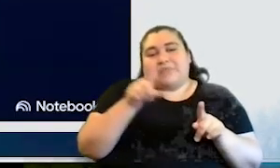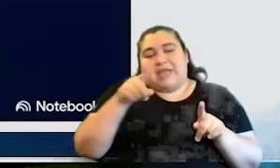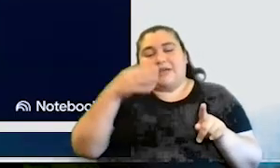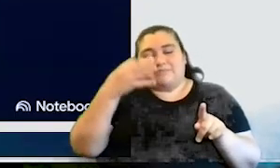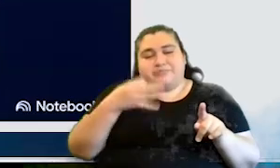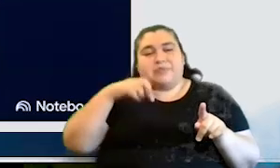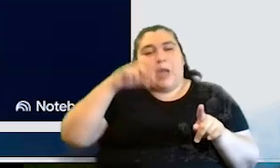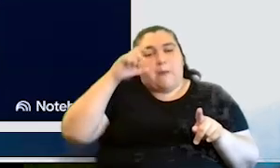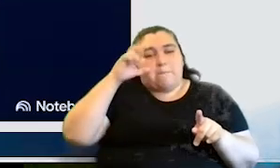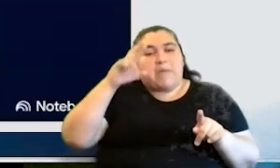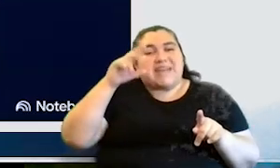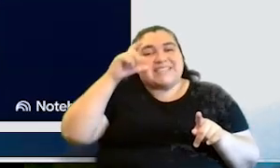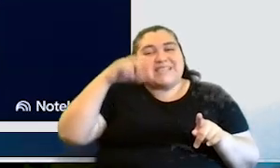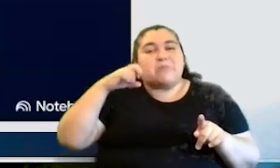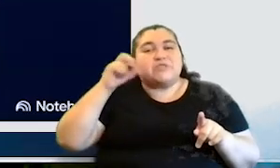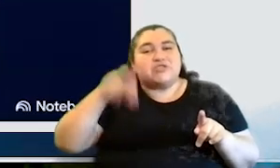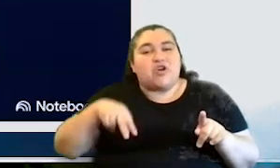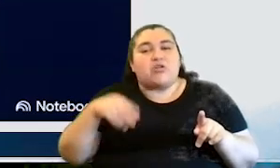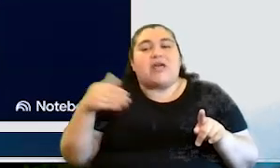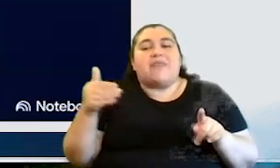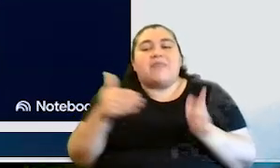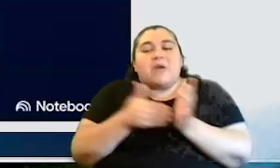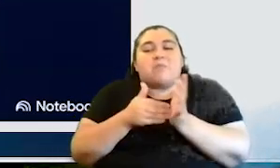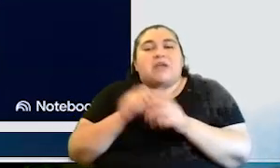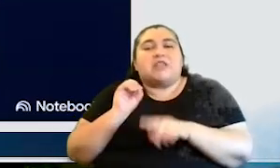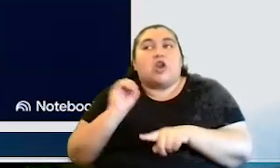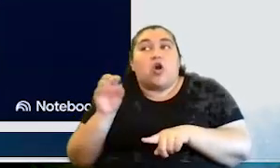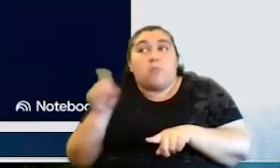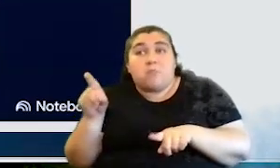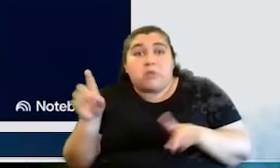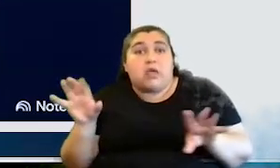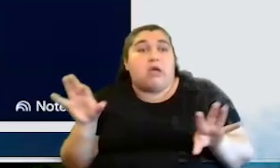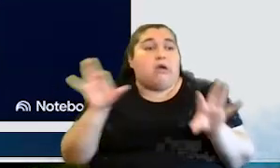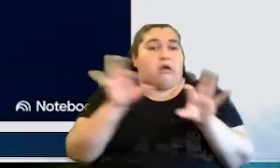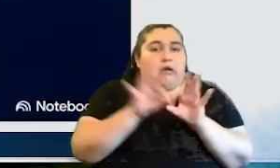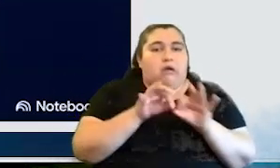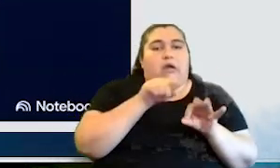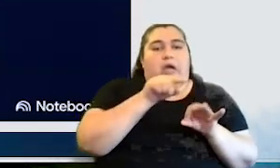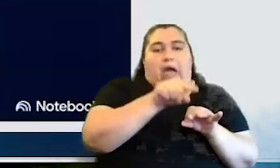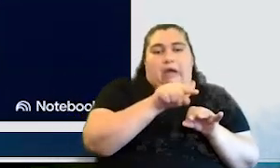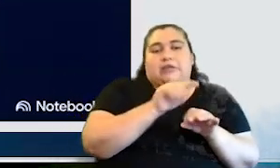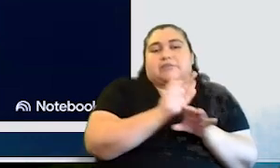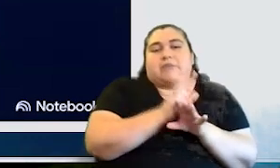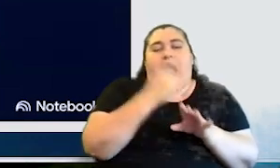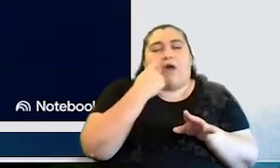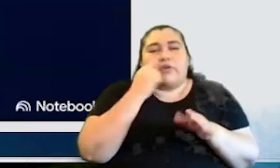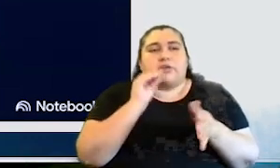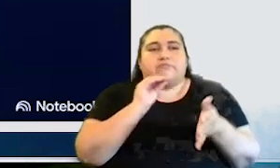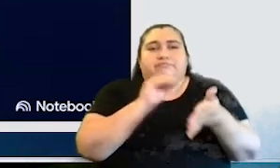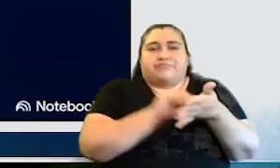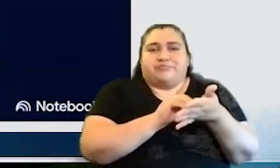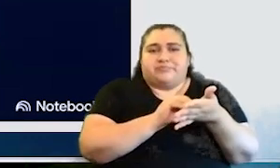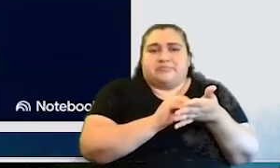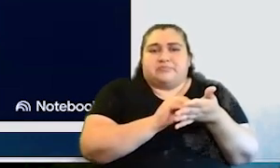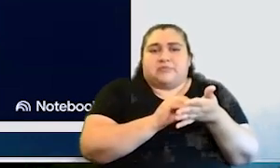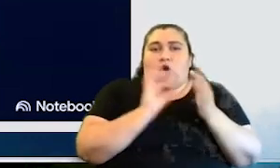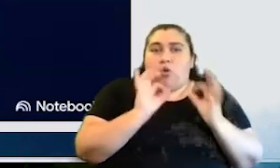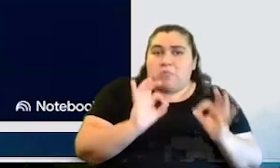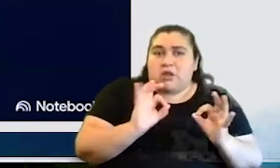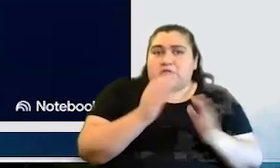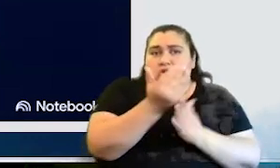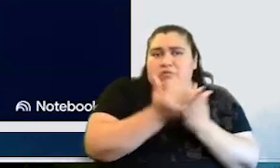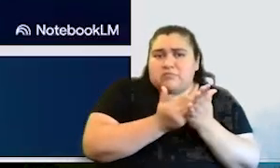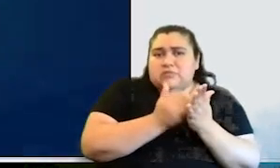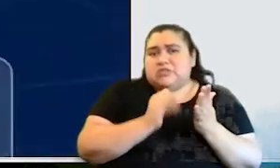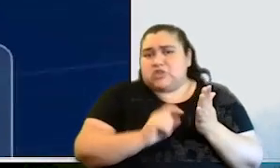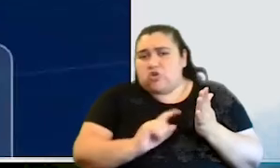caso, y ver cuáles están informadas a su nombre para convalidar con el CIRADIJ, a ver si hay que agregar alguna o si están todas. Eso sería un poco